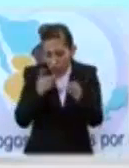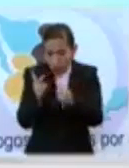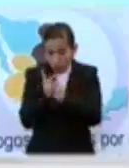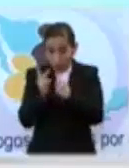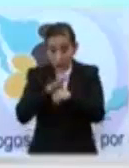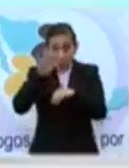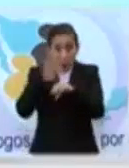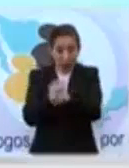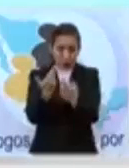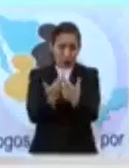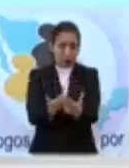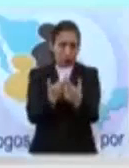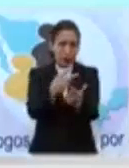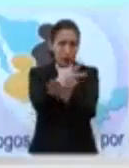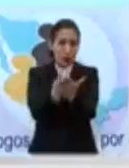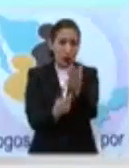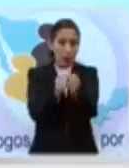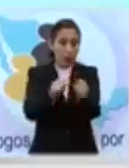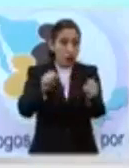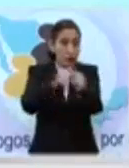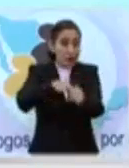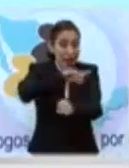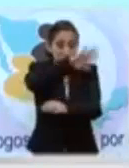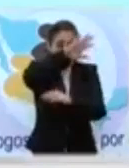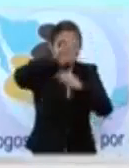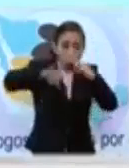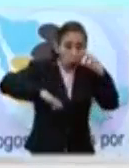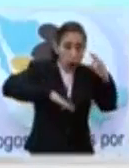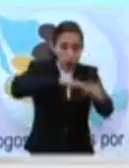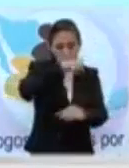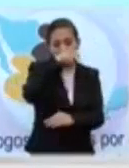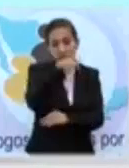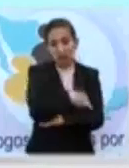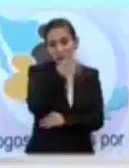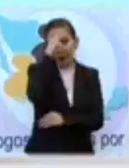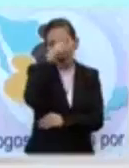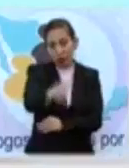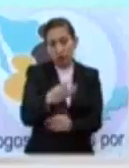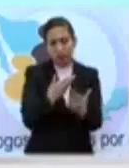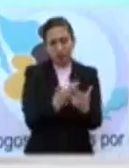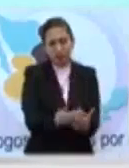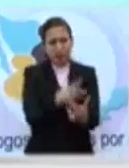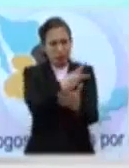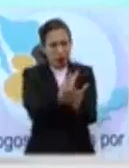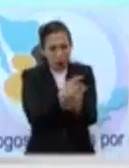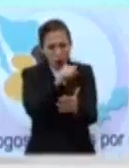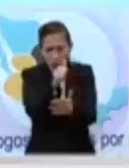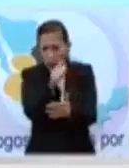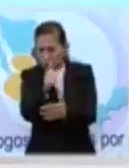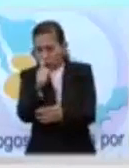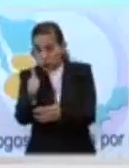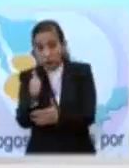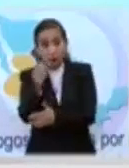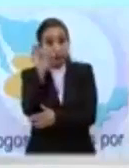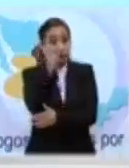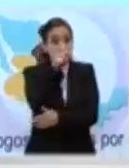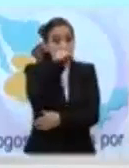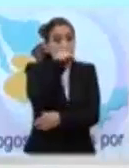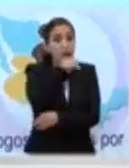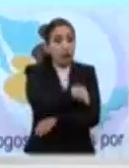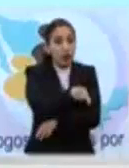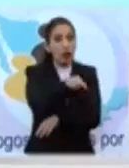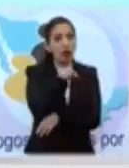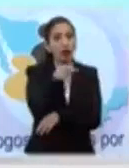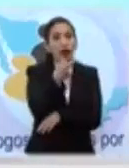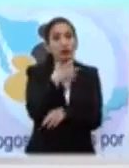más número de programas sociales tiene en toda la región es precisamente México. Ahora, si esto significara que